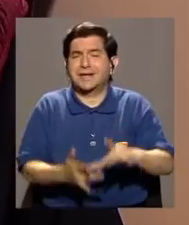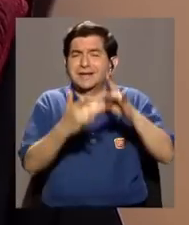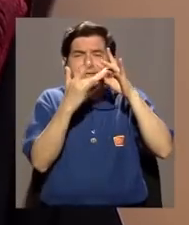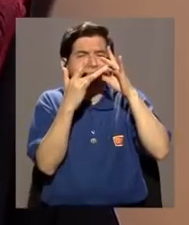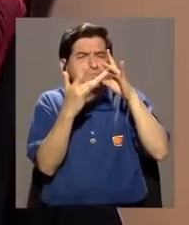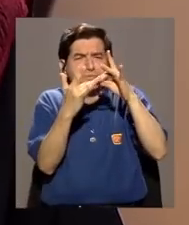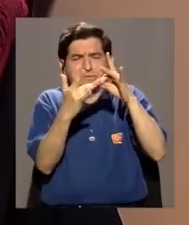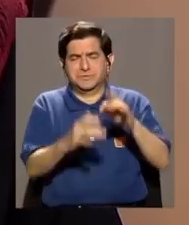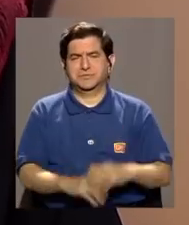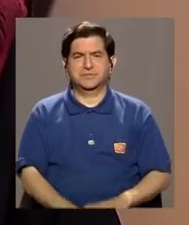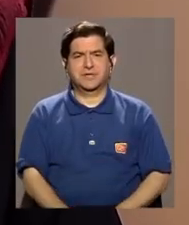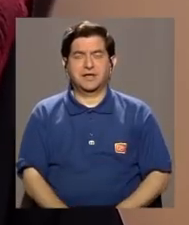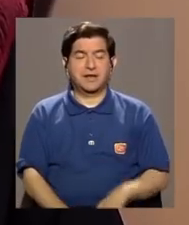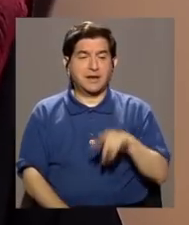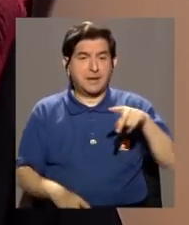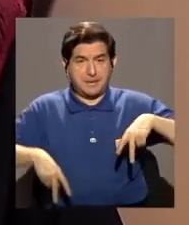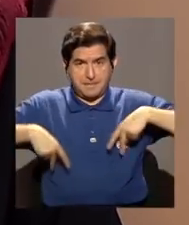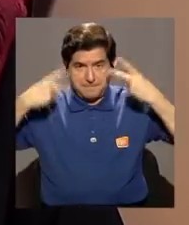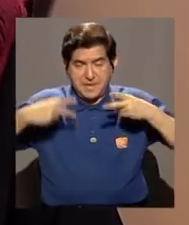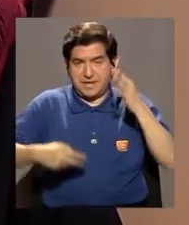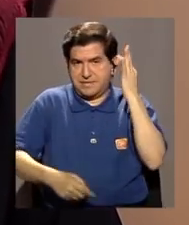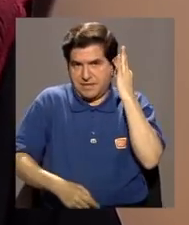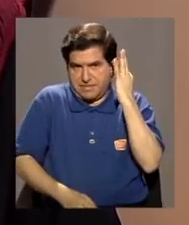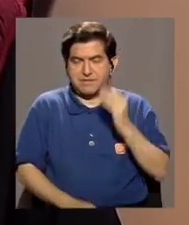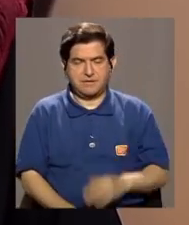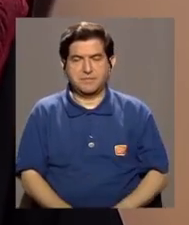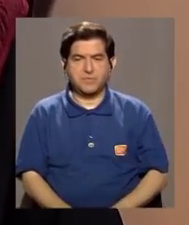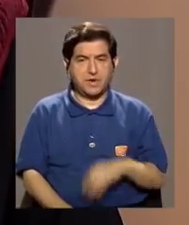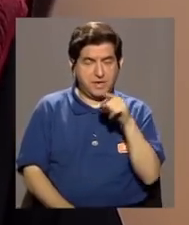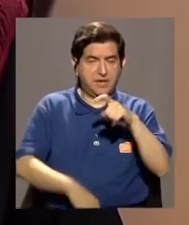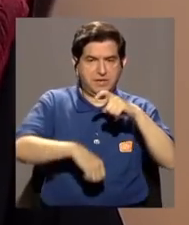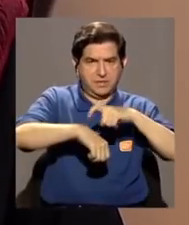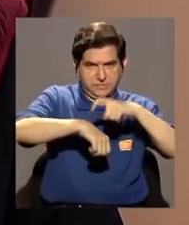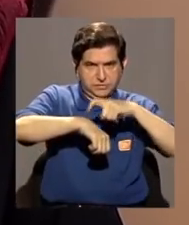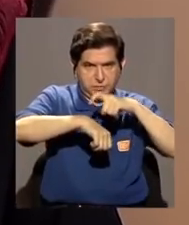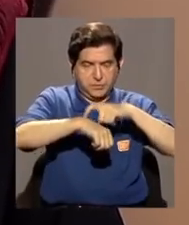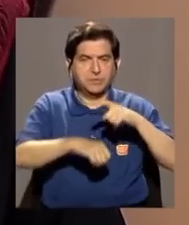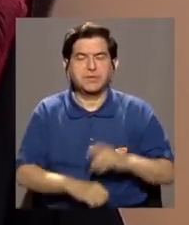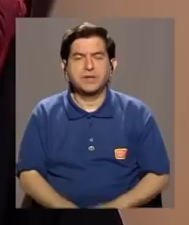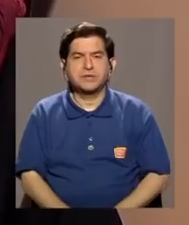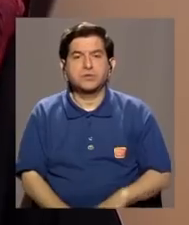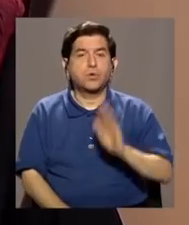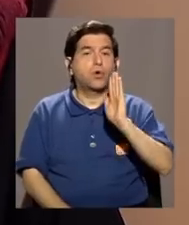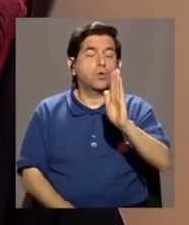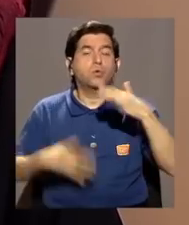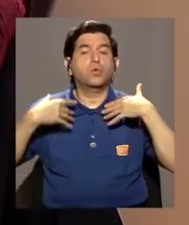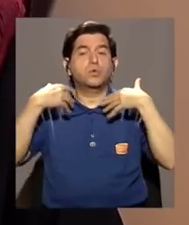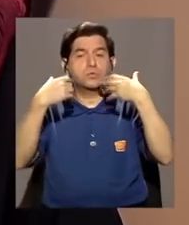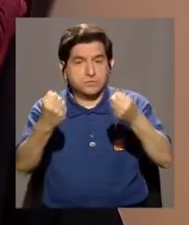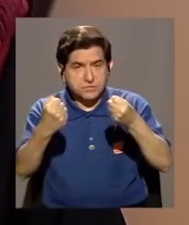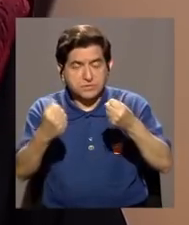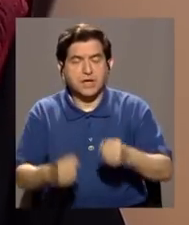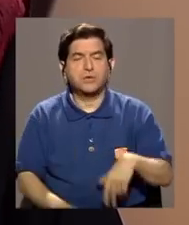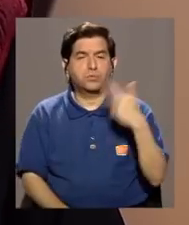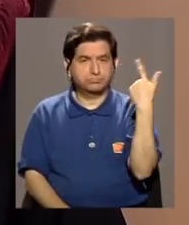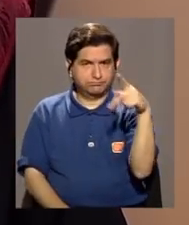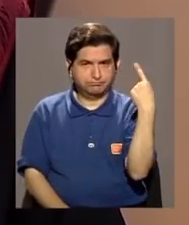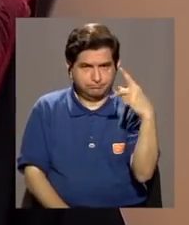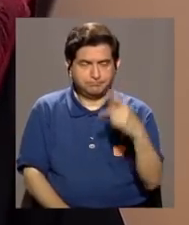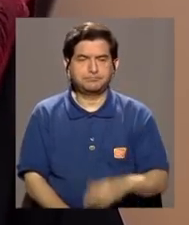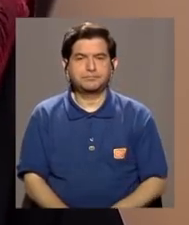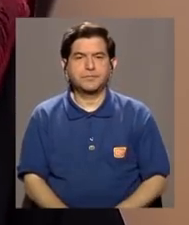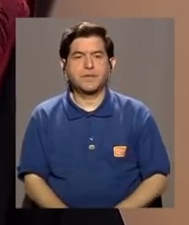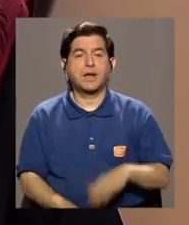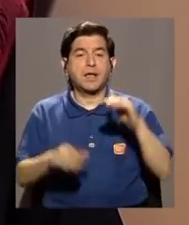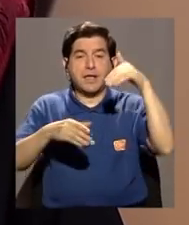particulares cuando la vida de esa mujer gestante está o su salud está en riesgo y justamente